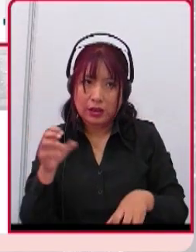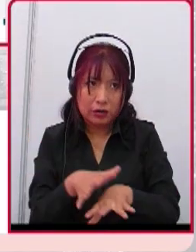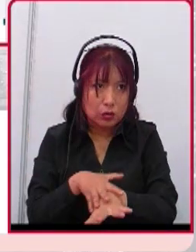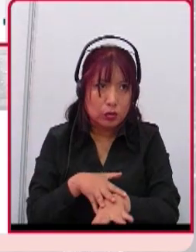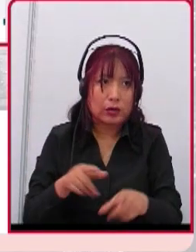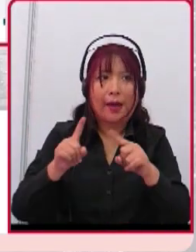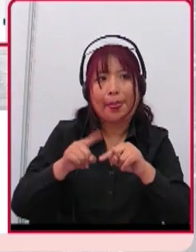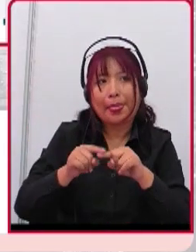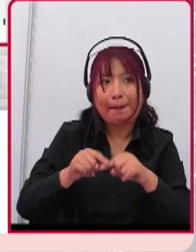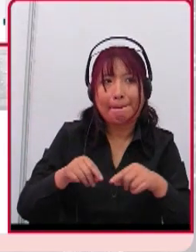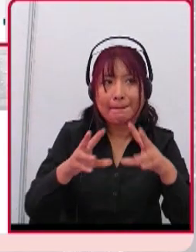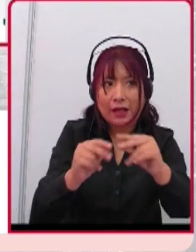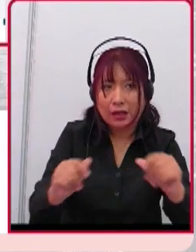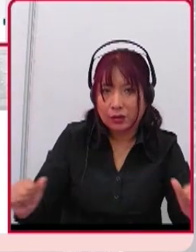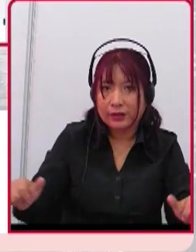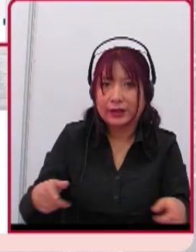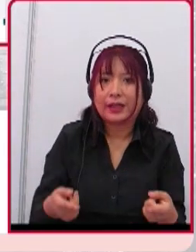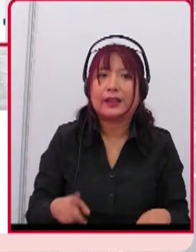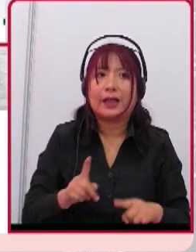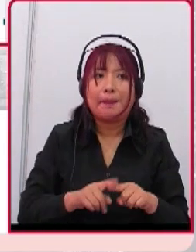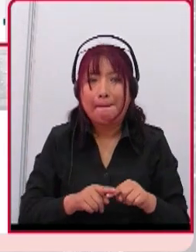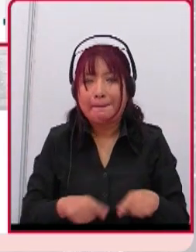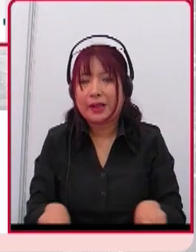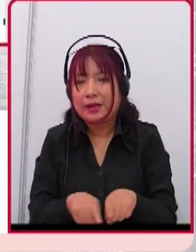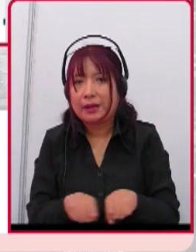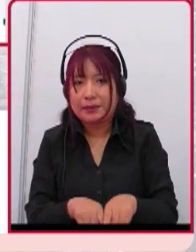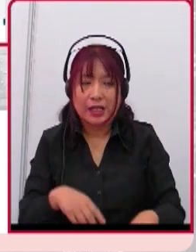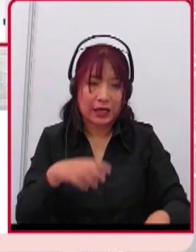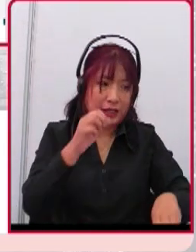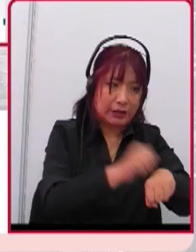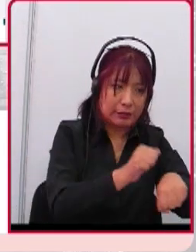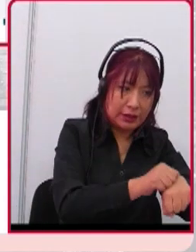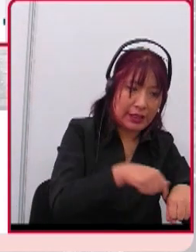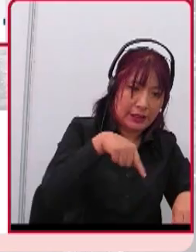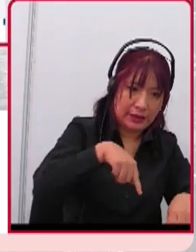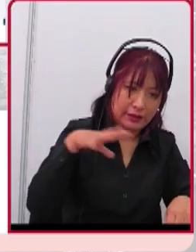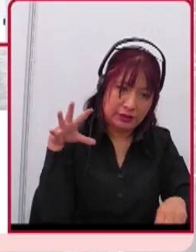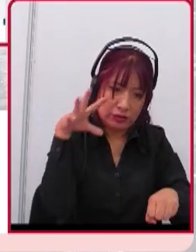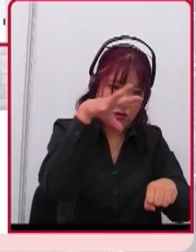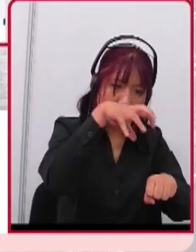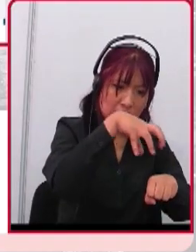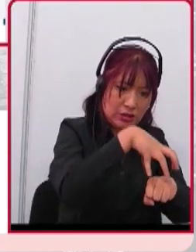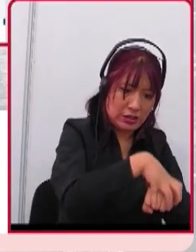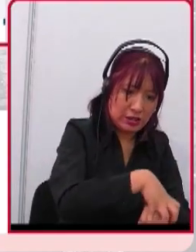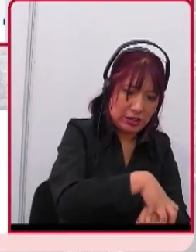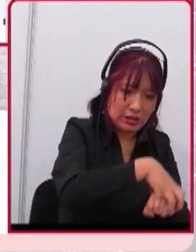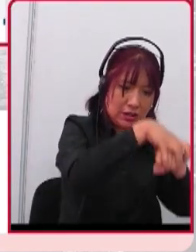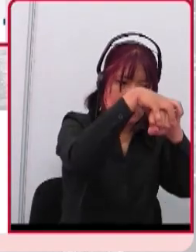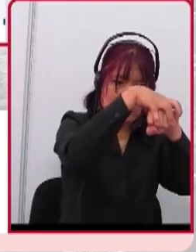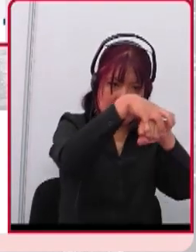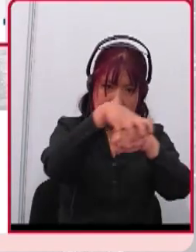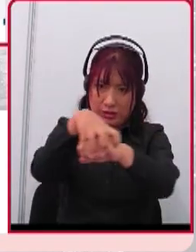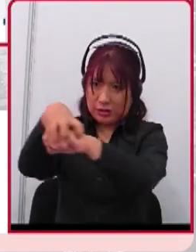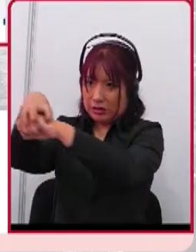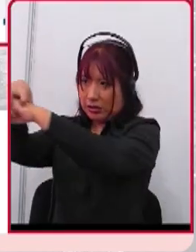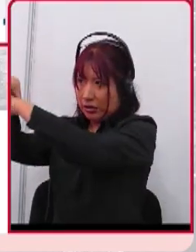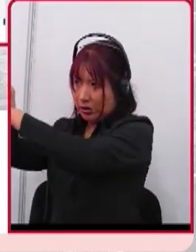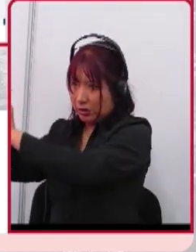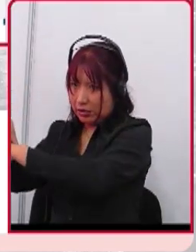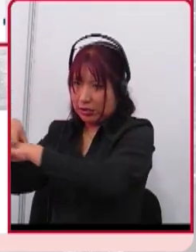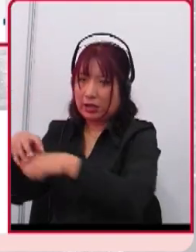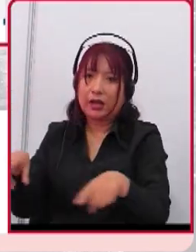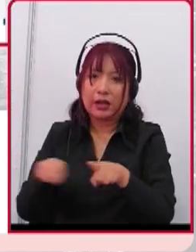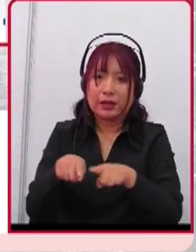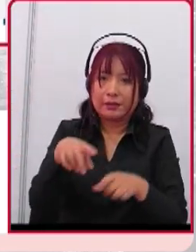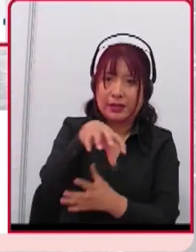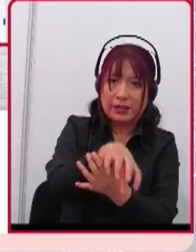de terreno o en este caso el tipo de mineral presentado dentro de lo que son las interiores minas. Una base giroscópica y rótulas de